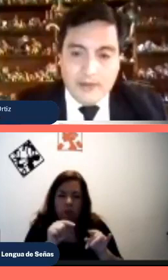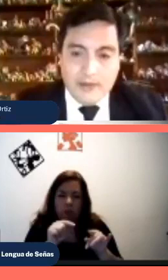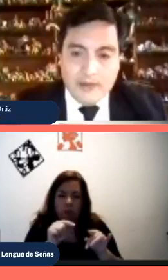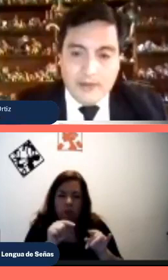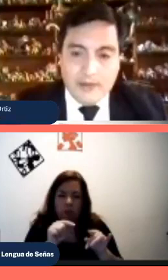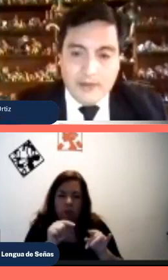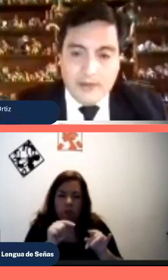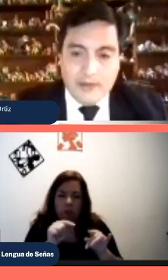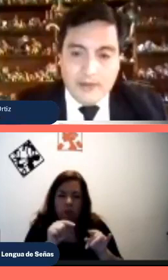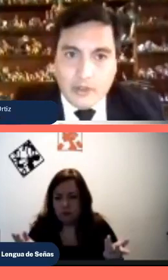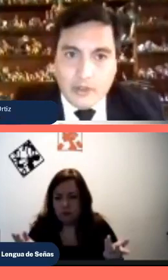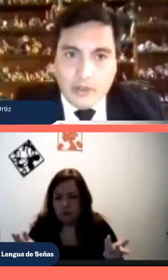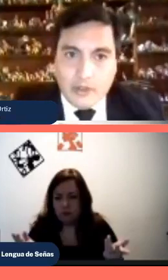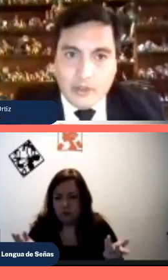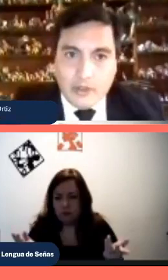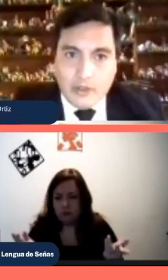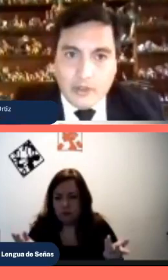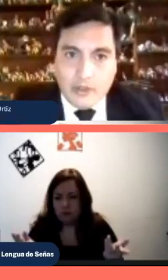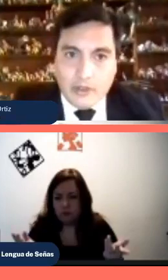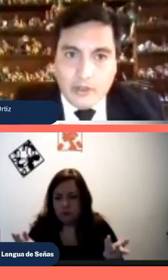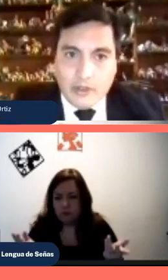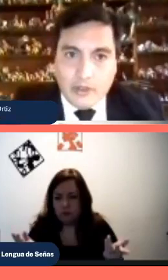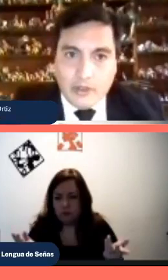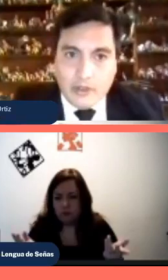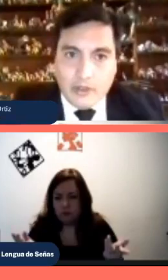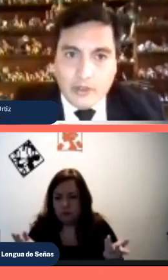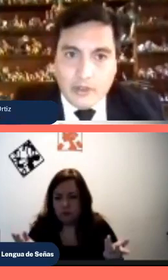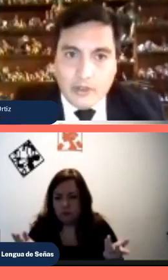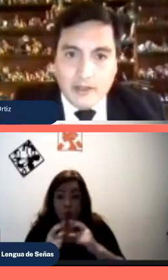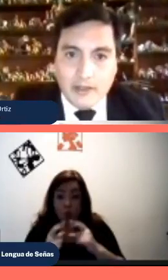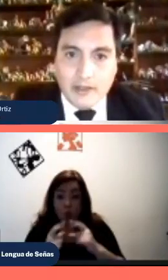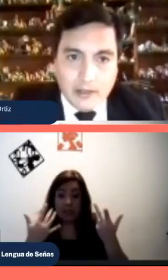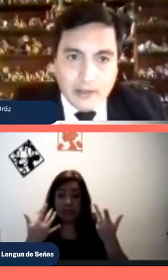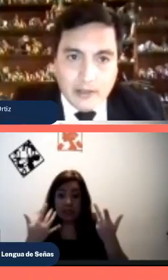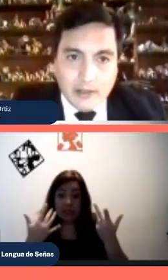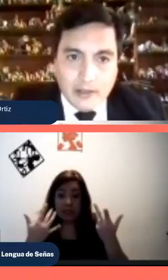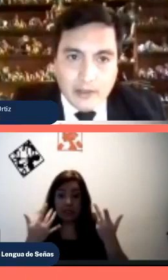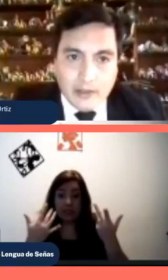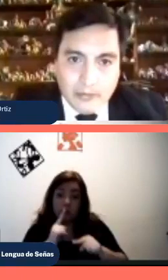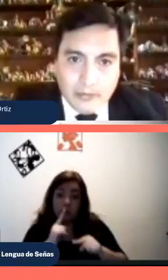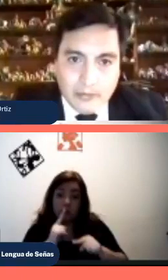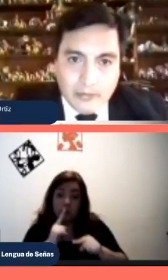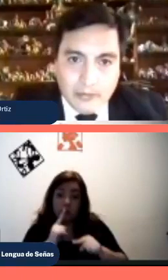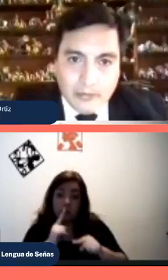Pero uno de los descubrimientos que ya tiene nombre,